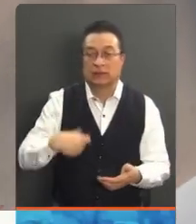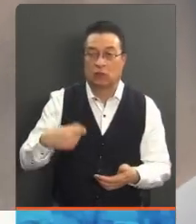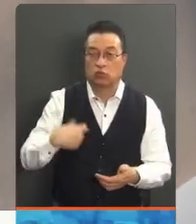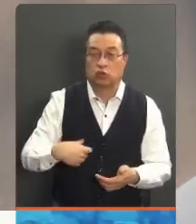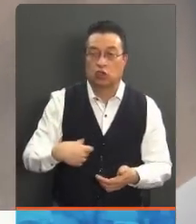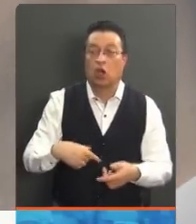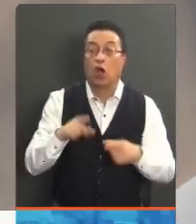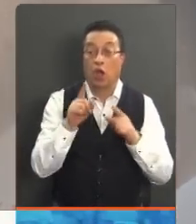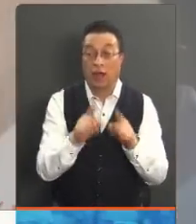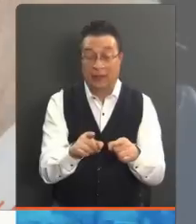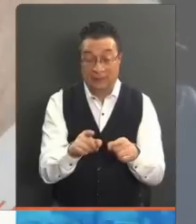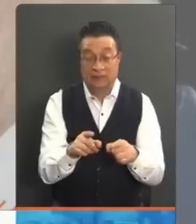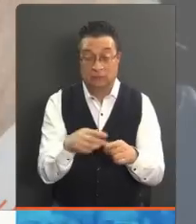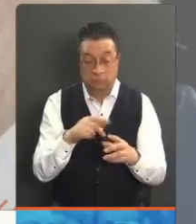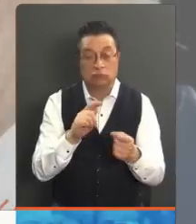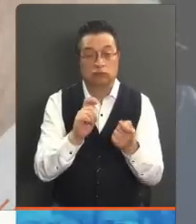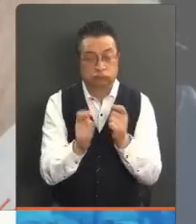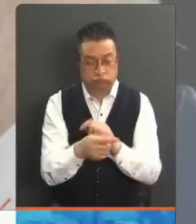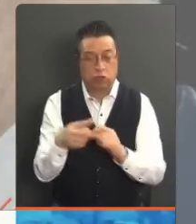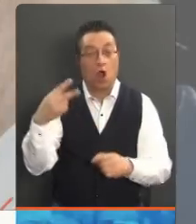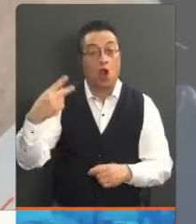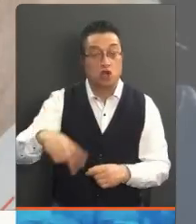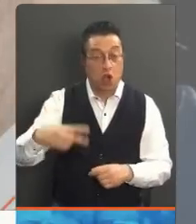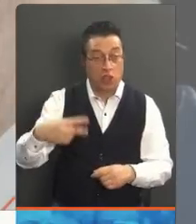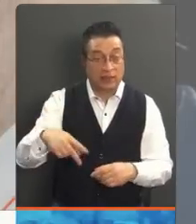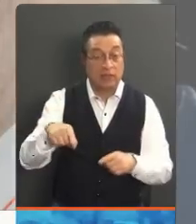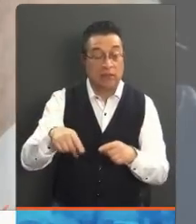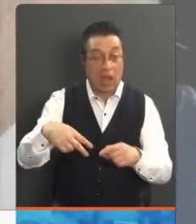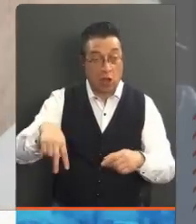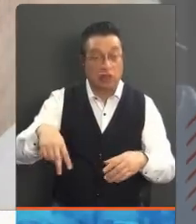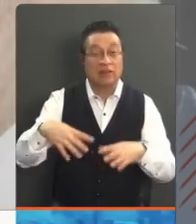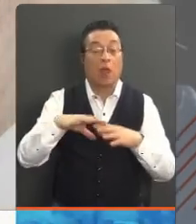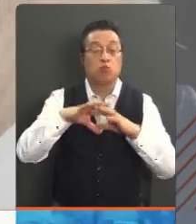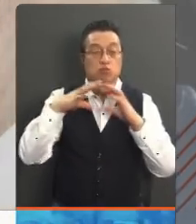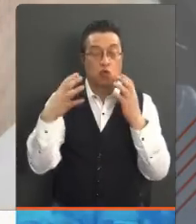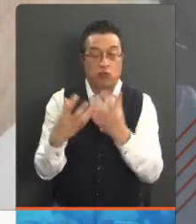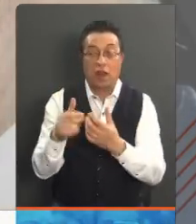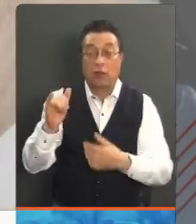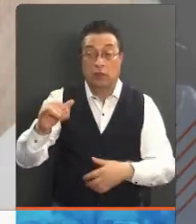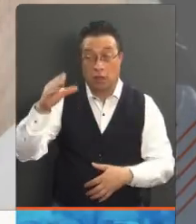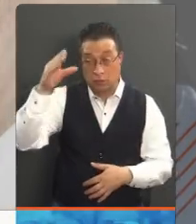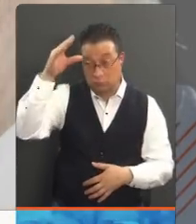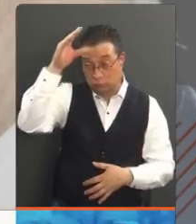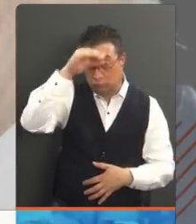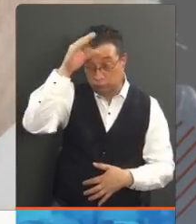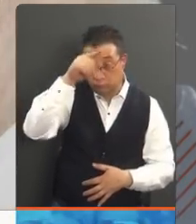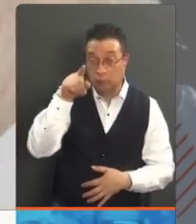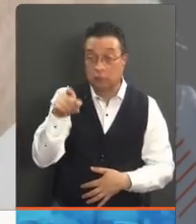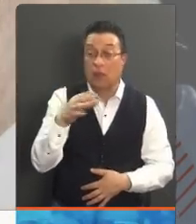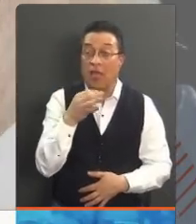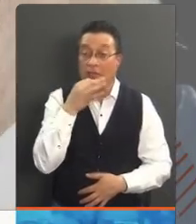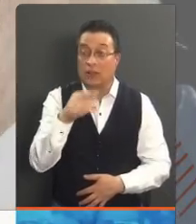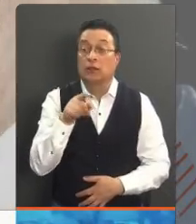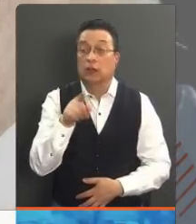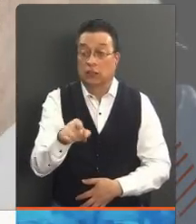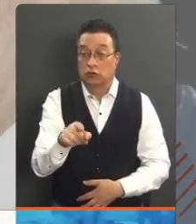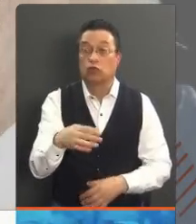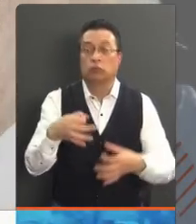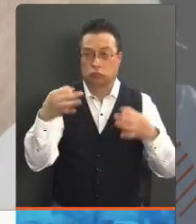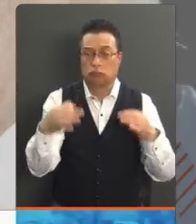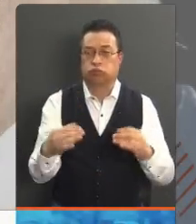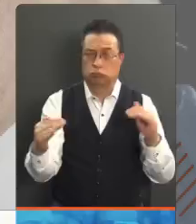se ha transformado en una noticia sin duda a nivel mundial. Y Donald Trump, fíjese, Donald Trump dice esto es